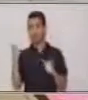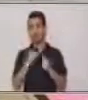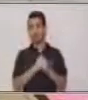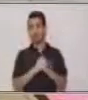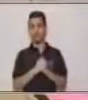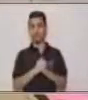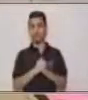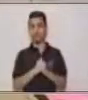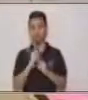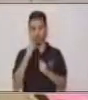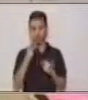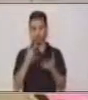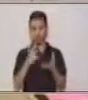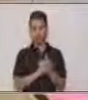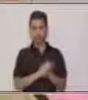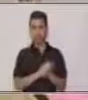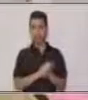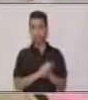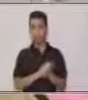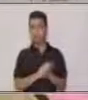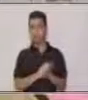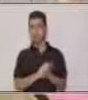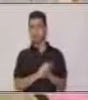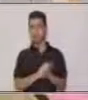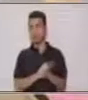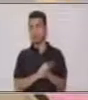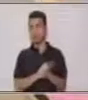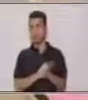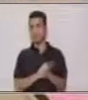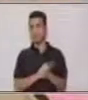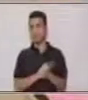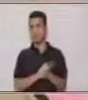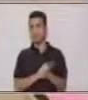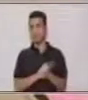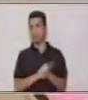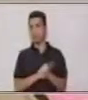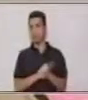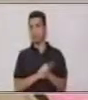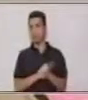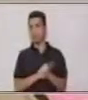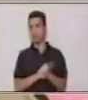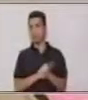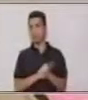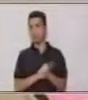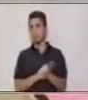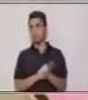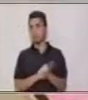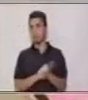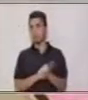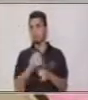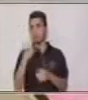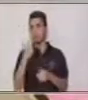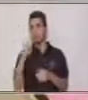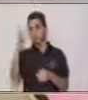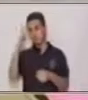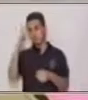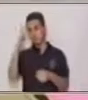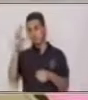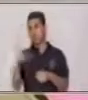que pronto lo voy a mostrar. Pero para esto, antes de comenzar, vamos a